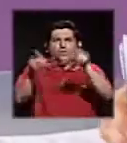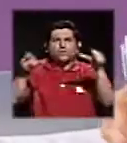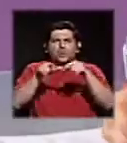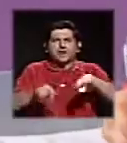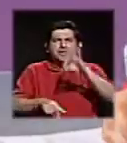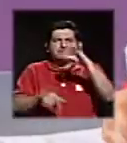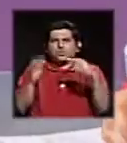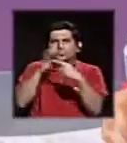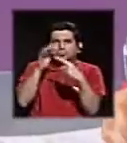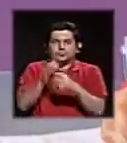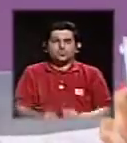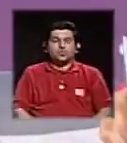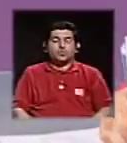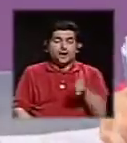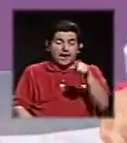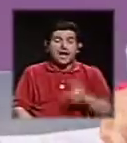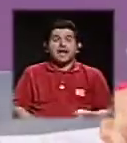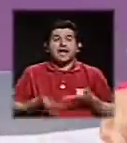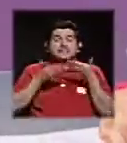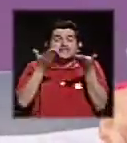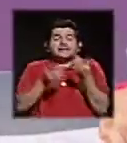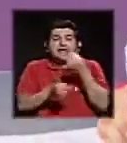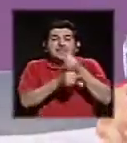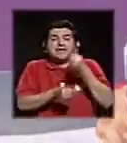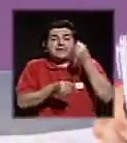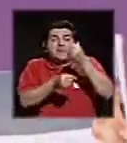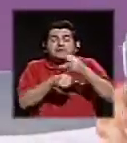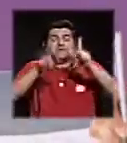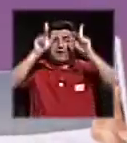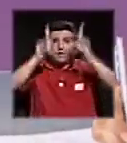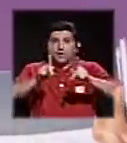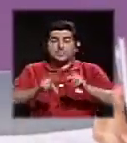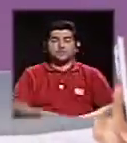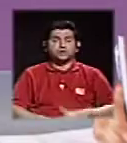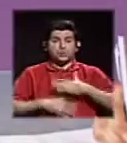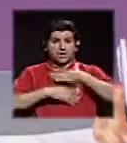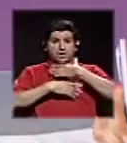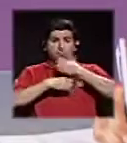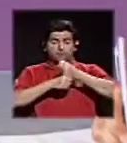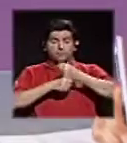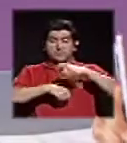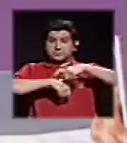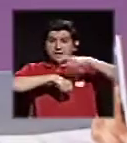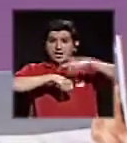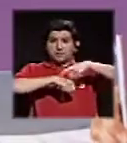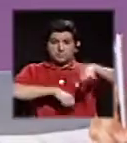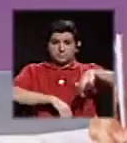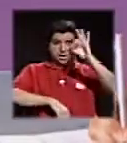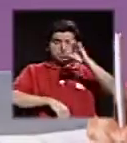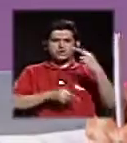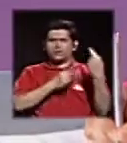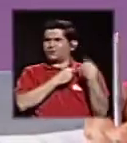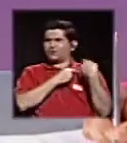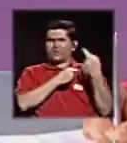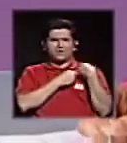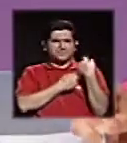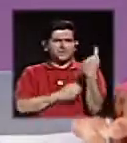electoral le ha dado es a esa tarea verdad una persona en la que ha confiado eligiendo la no es una responsabilidad